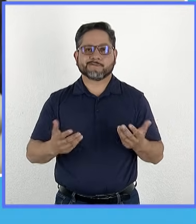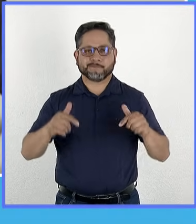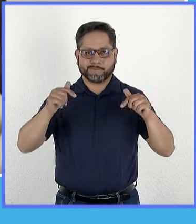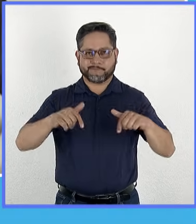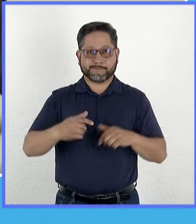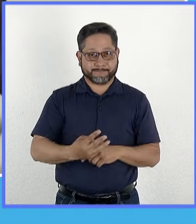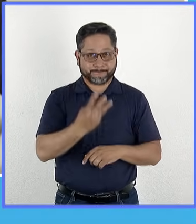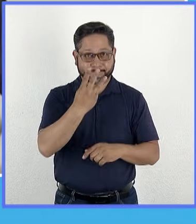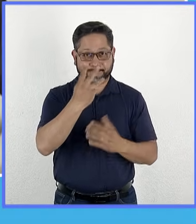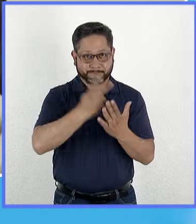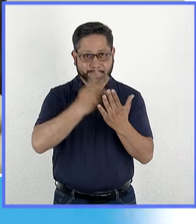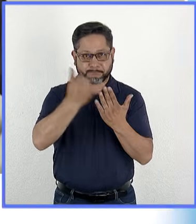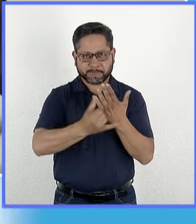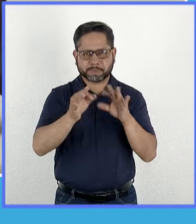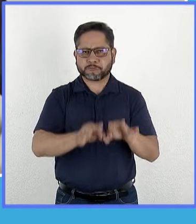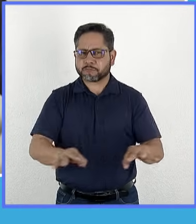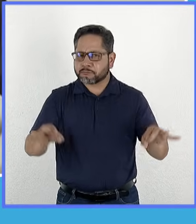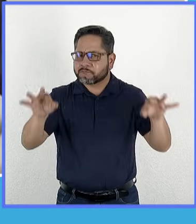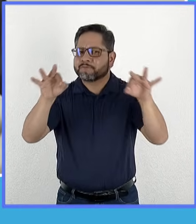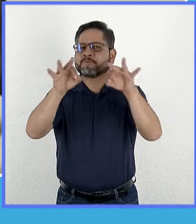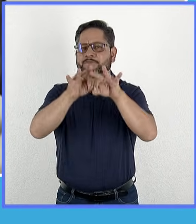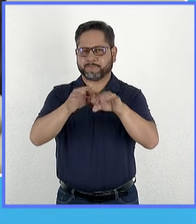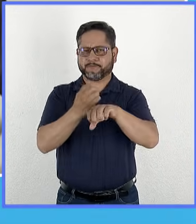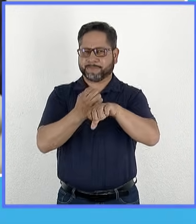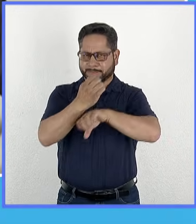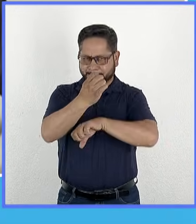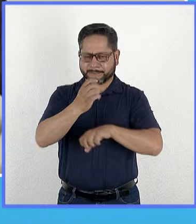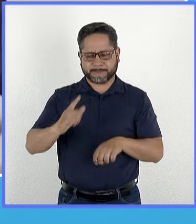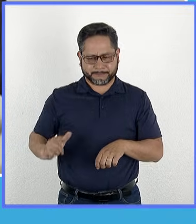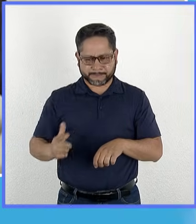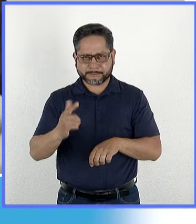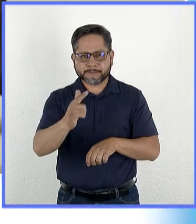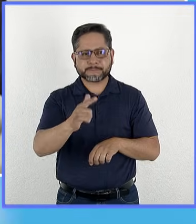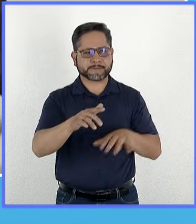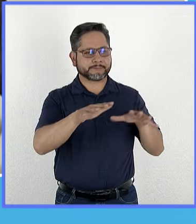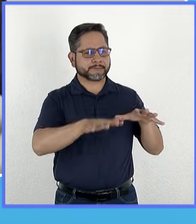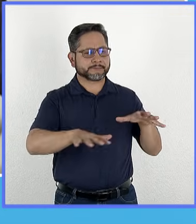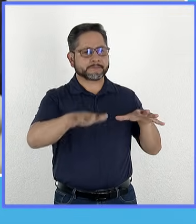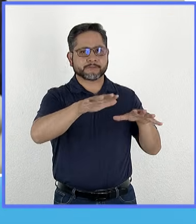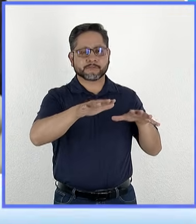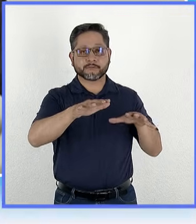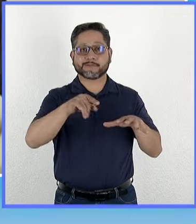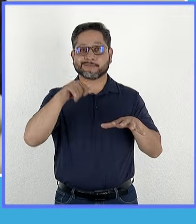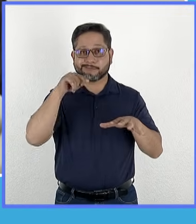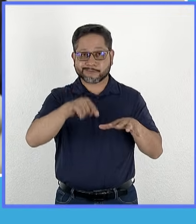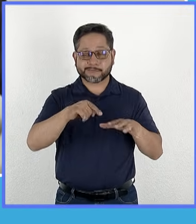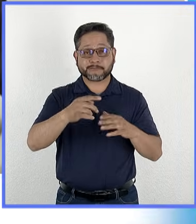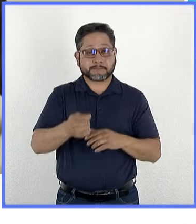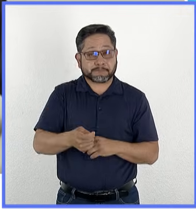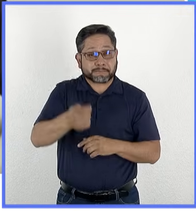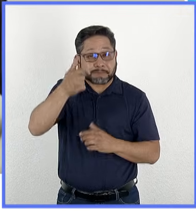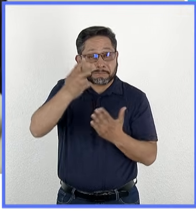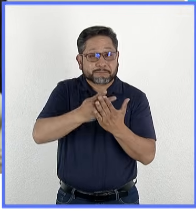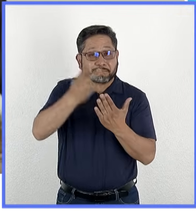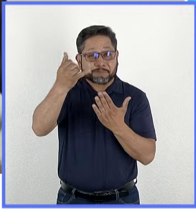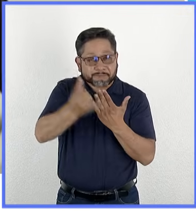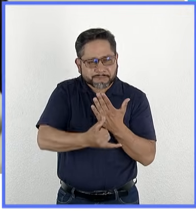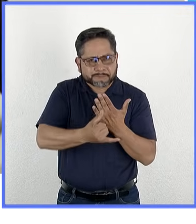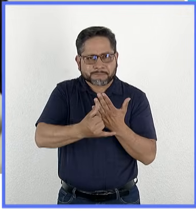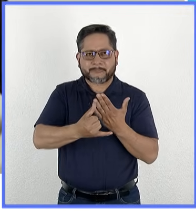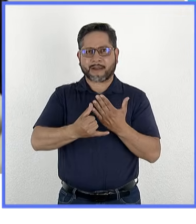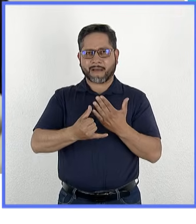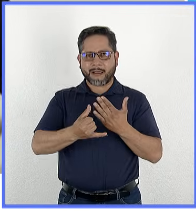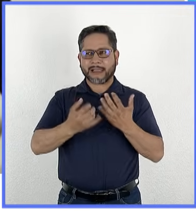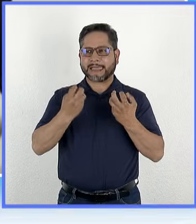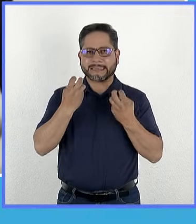estos 3 proyectos son importantes para el estado, para la cuenca, para la región, porque es el primer proyecto en el país que se da